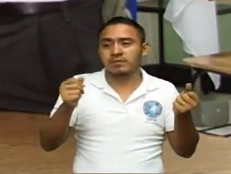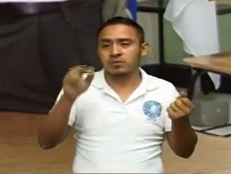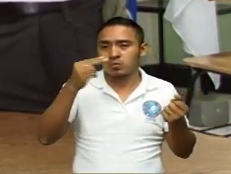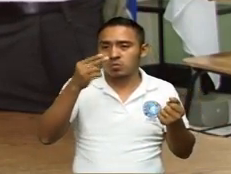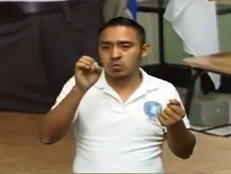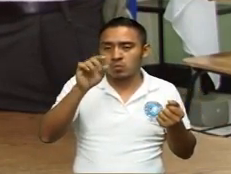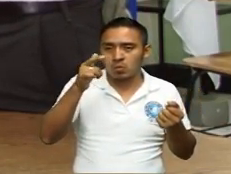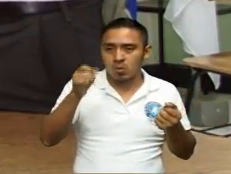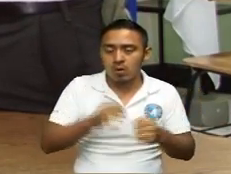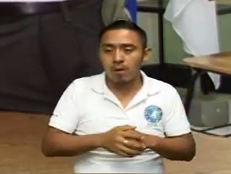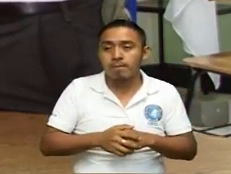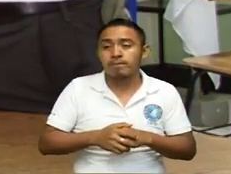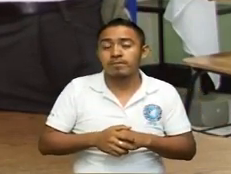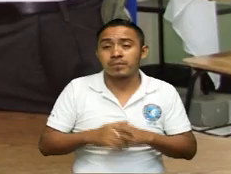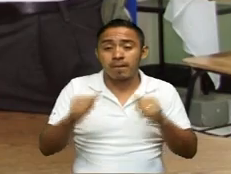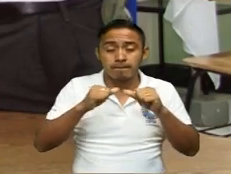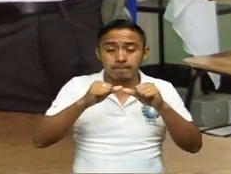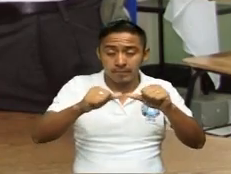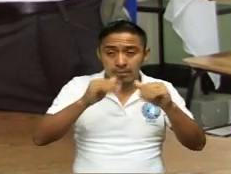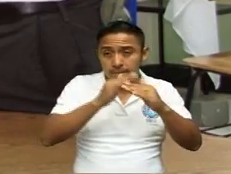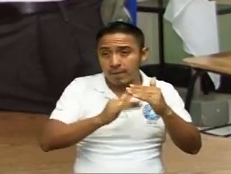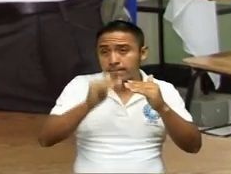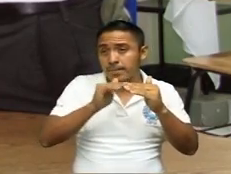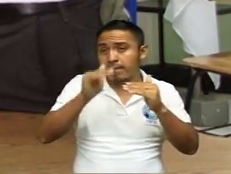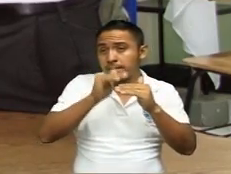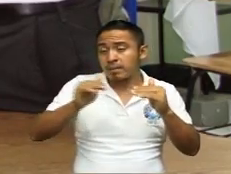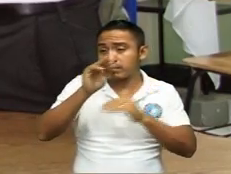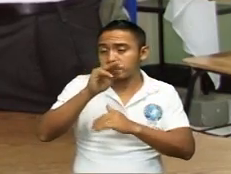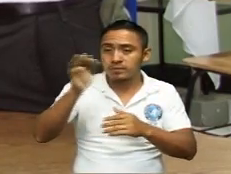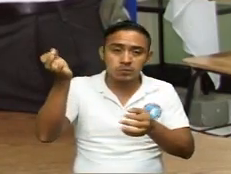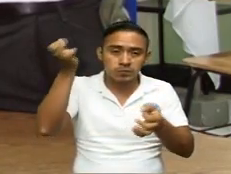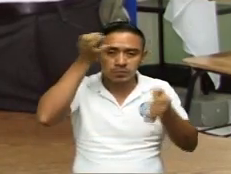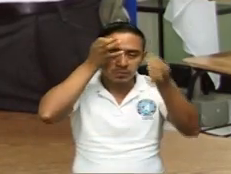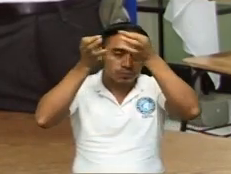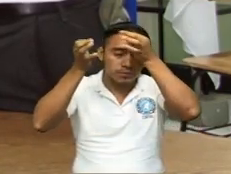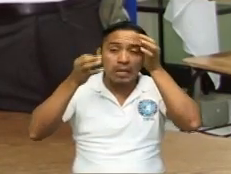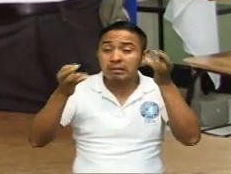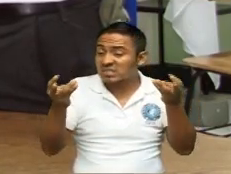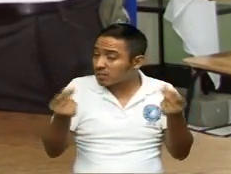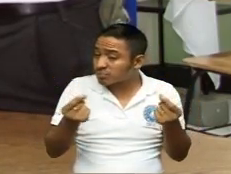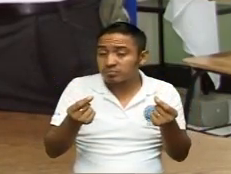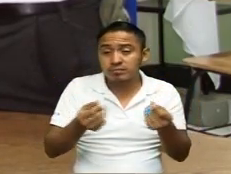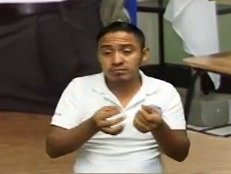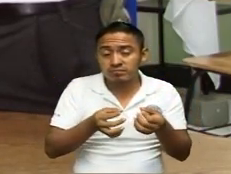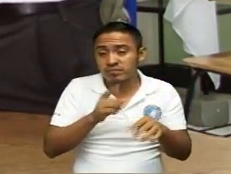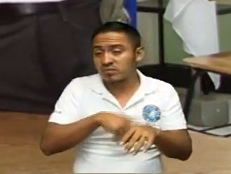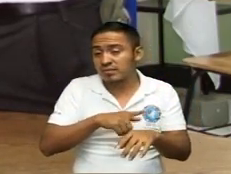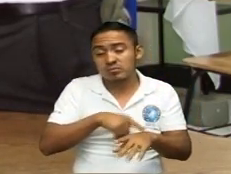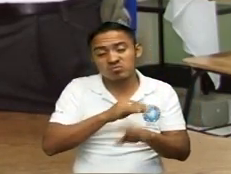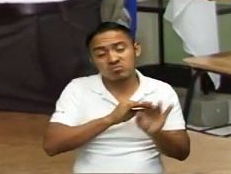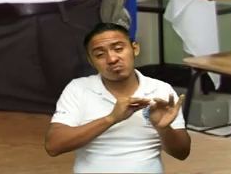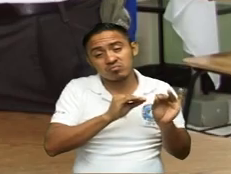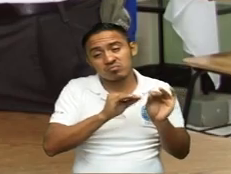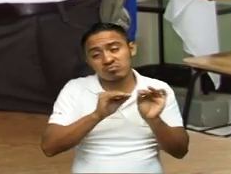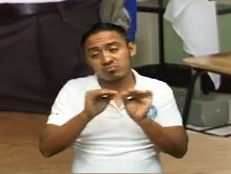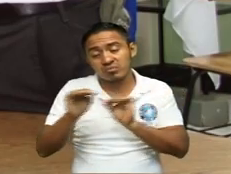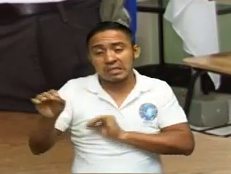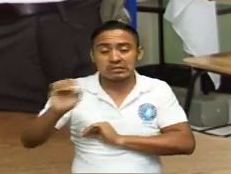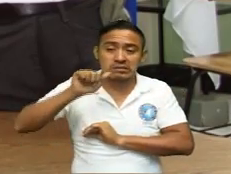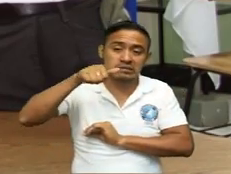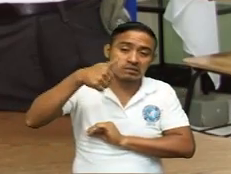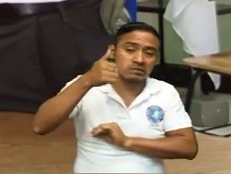el tratamiento ya no le van a seguir saliendo más manchas, pero las que tienen no se le van a quitar inmediatamente. Van a tardar en quitarse más o menos unas 6